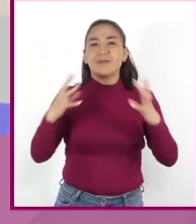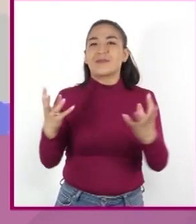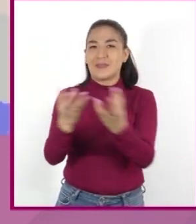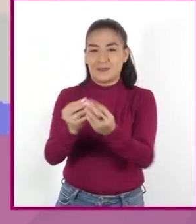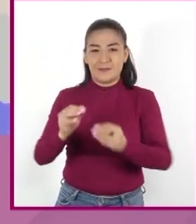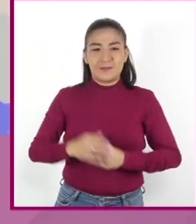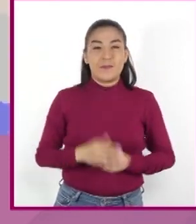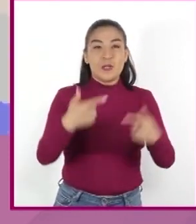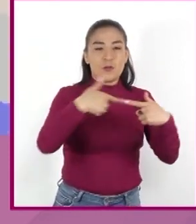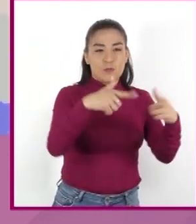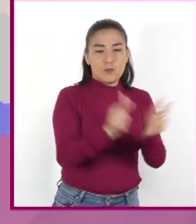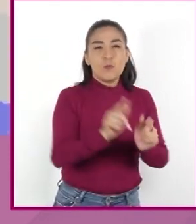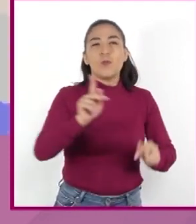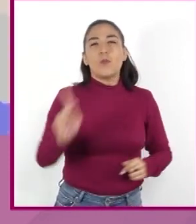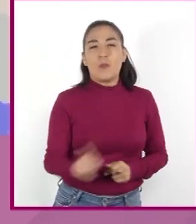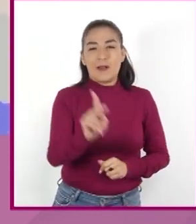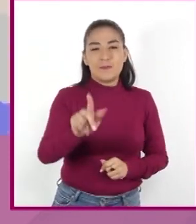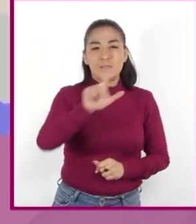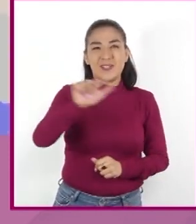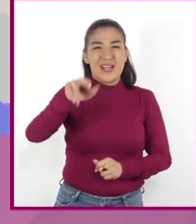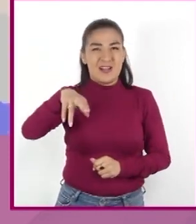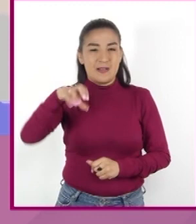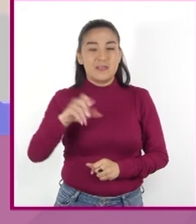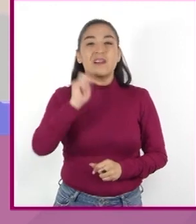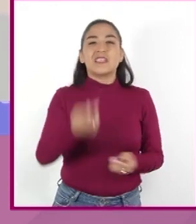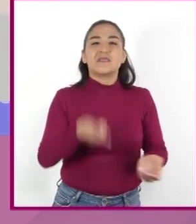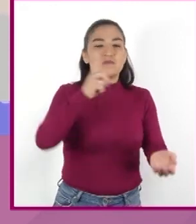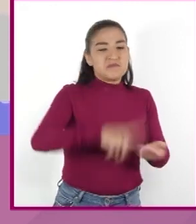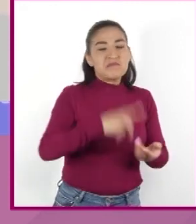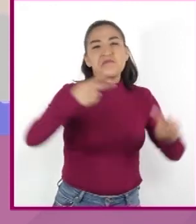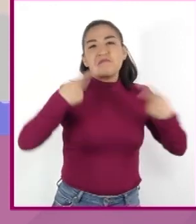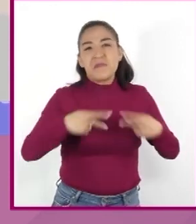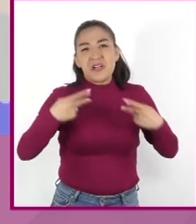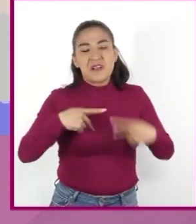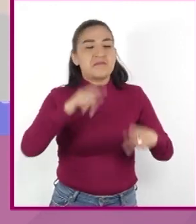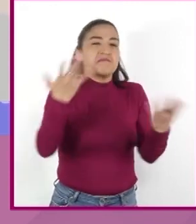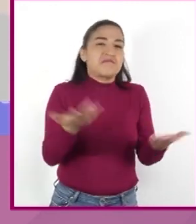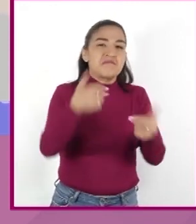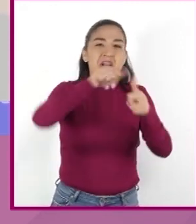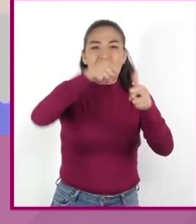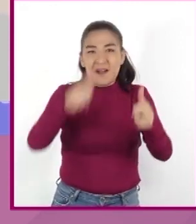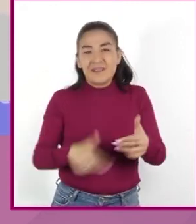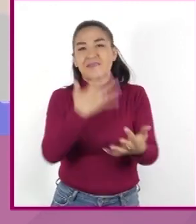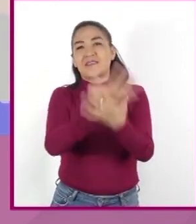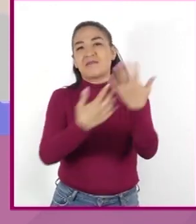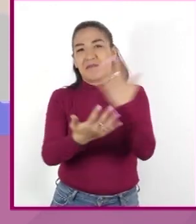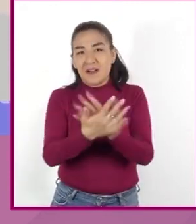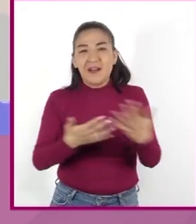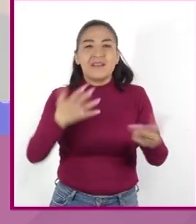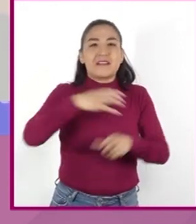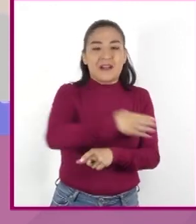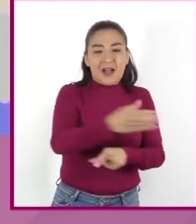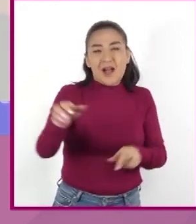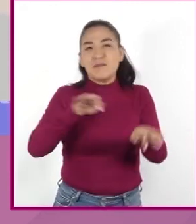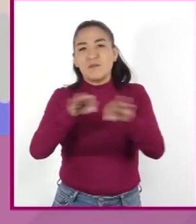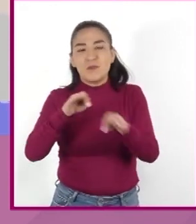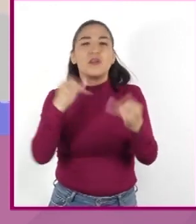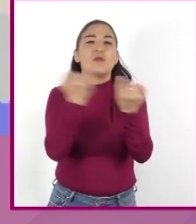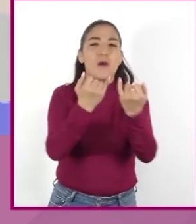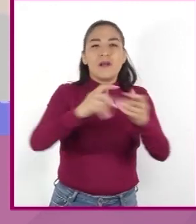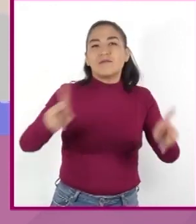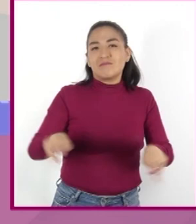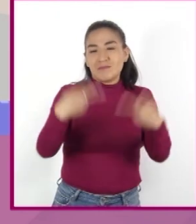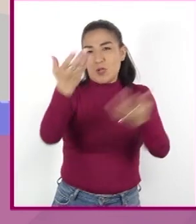Y el pueblo llano, compuesto por el resto de la población, que eran artesanos, comerciantes y campesinos. Pero llegó